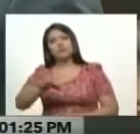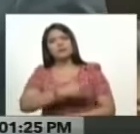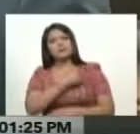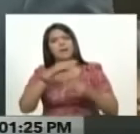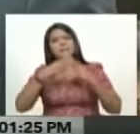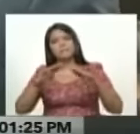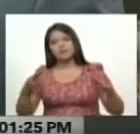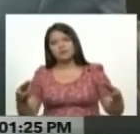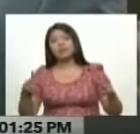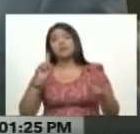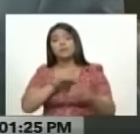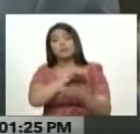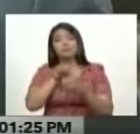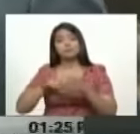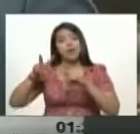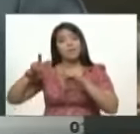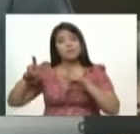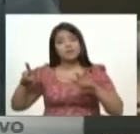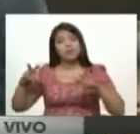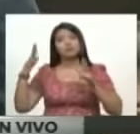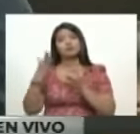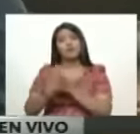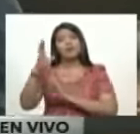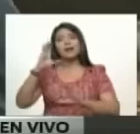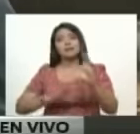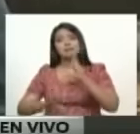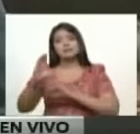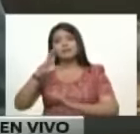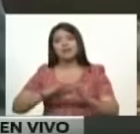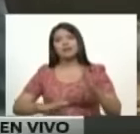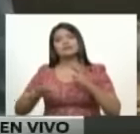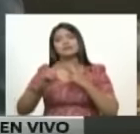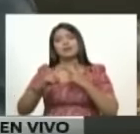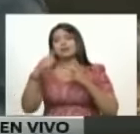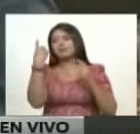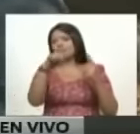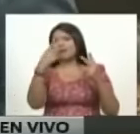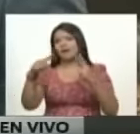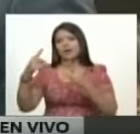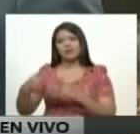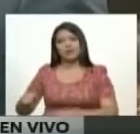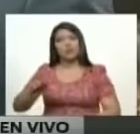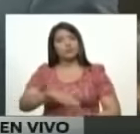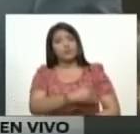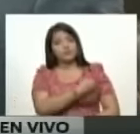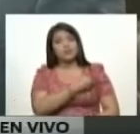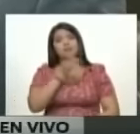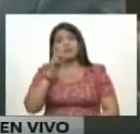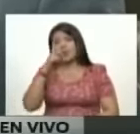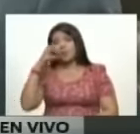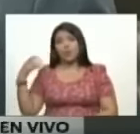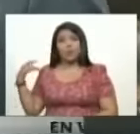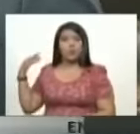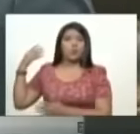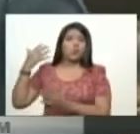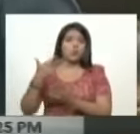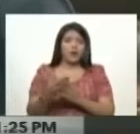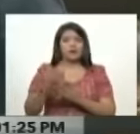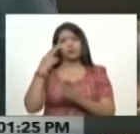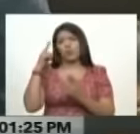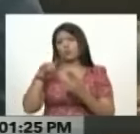de investigación del área de las ciencias jurídicas de las referidas universidades y con una gran trayectoria que